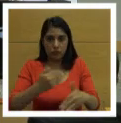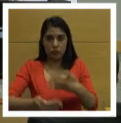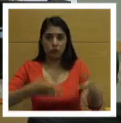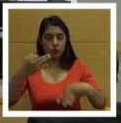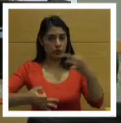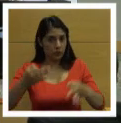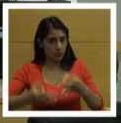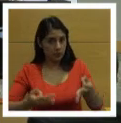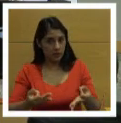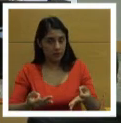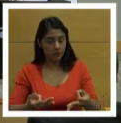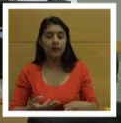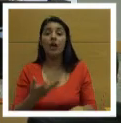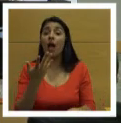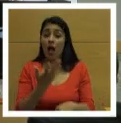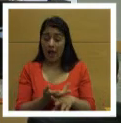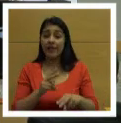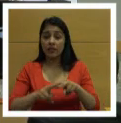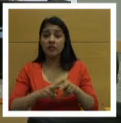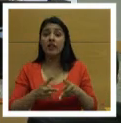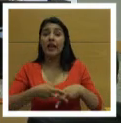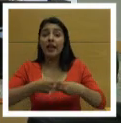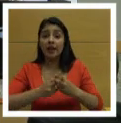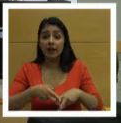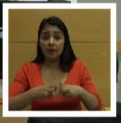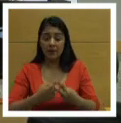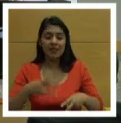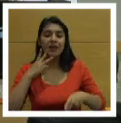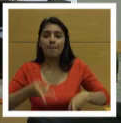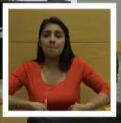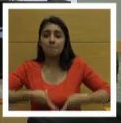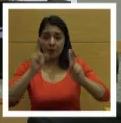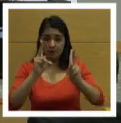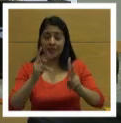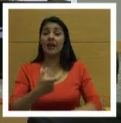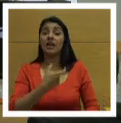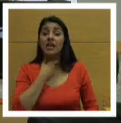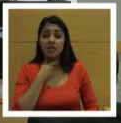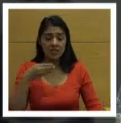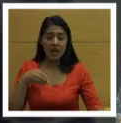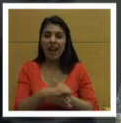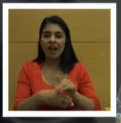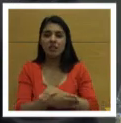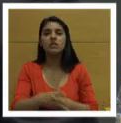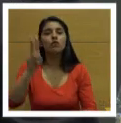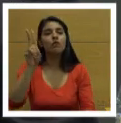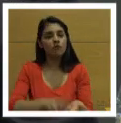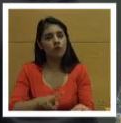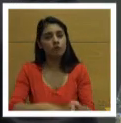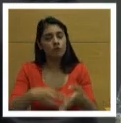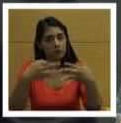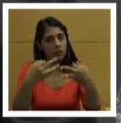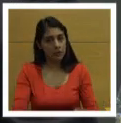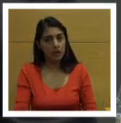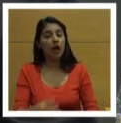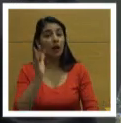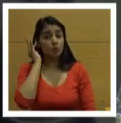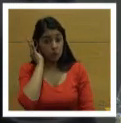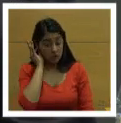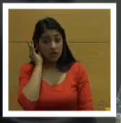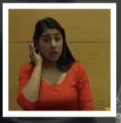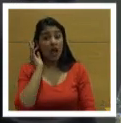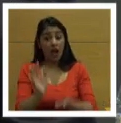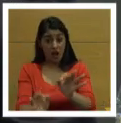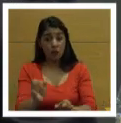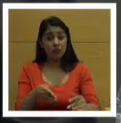de dotarlos de herramientas prácticas que les permitan garantizar el acceso real de las mujeres a la justicia, así